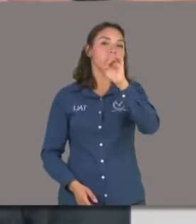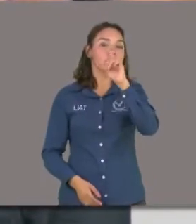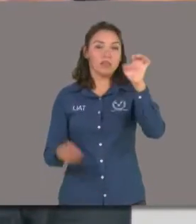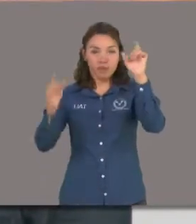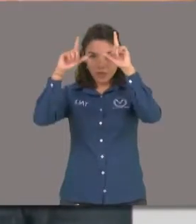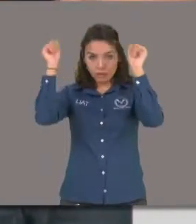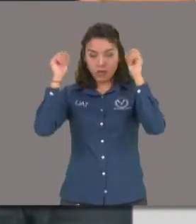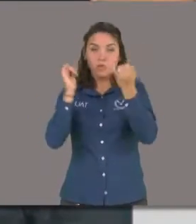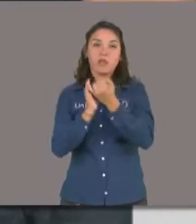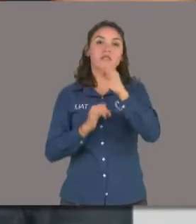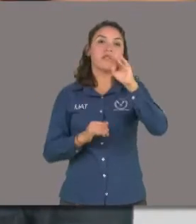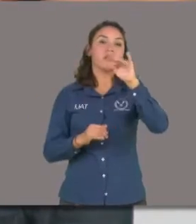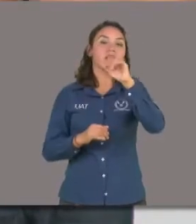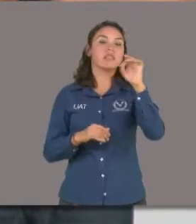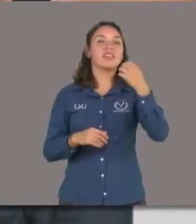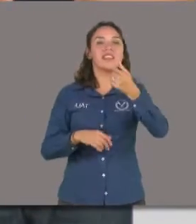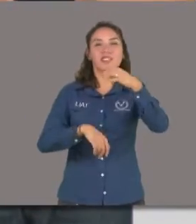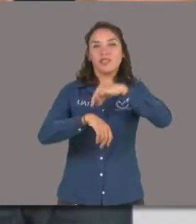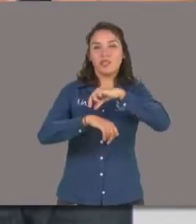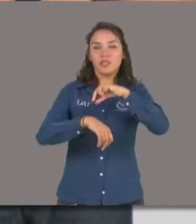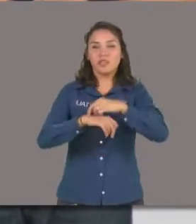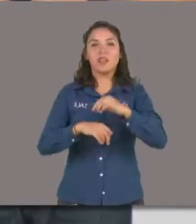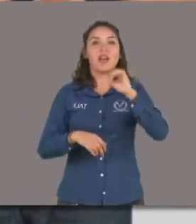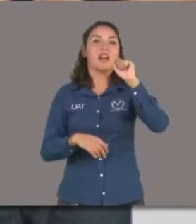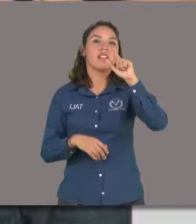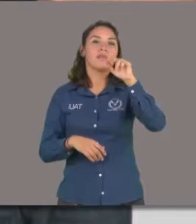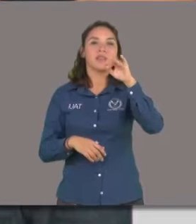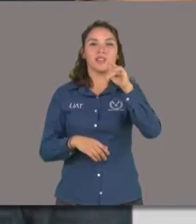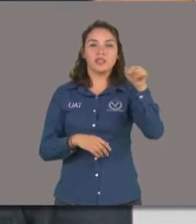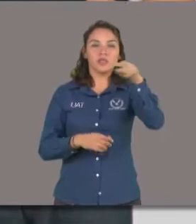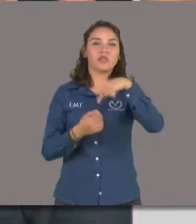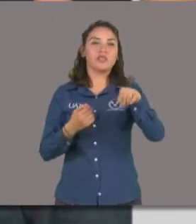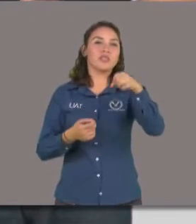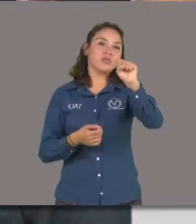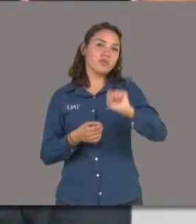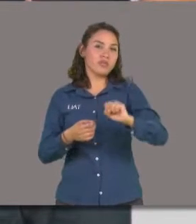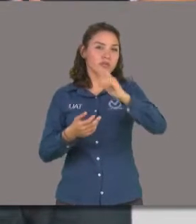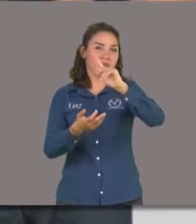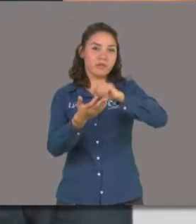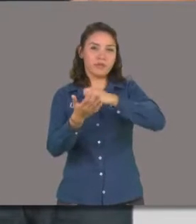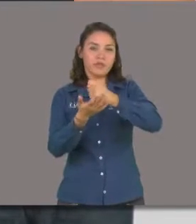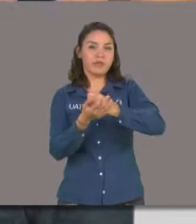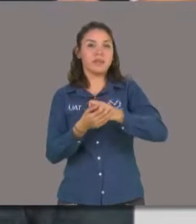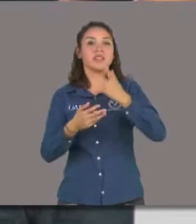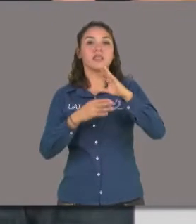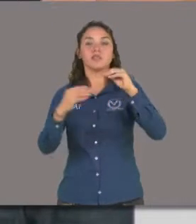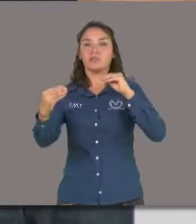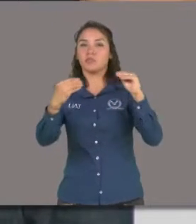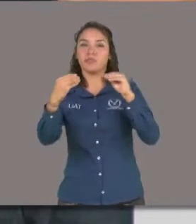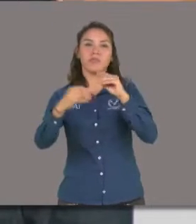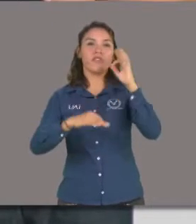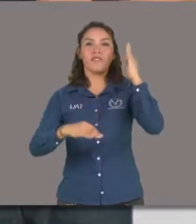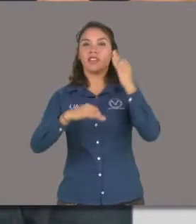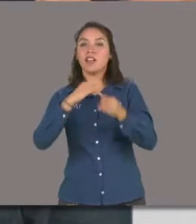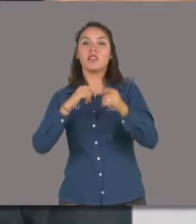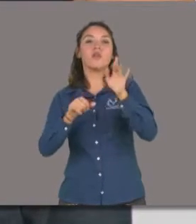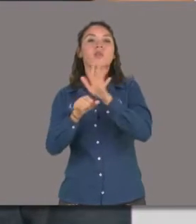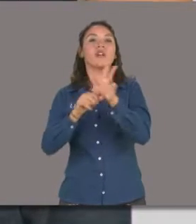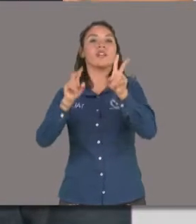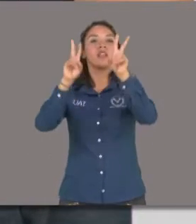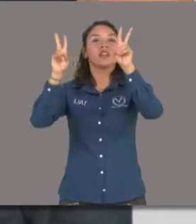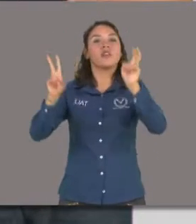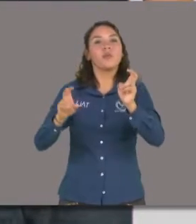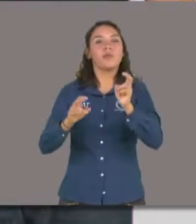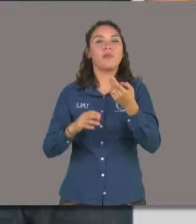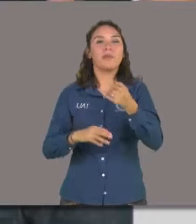de la Facultad de Enfermería y de la Facultad de Medicina Alberto Romo Caballero del Campus Sur participaron en la final del debate universitario con el tema